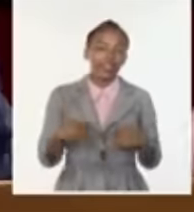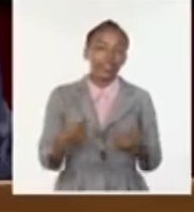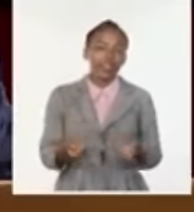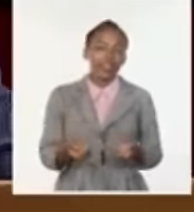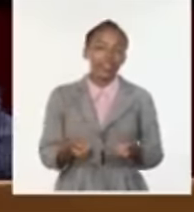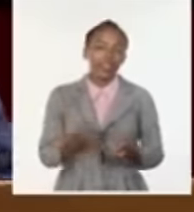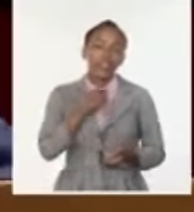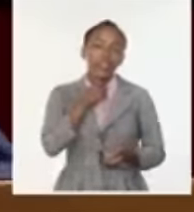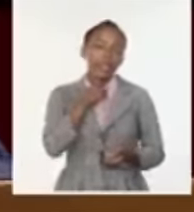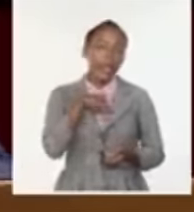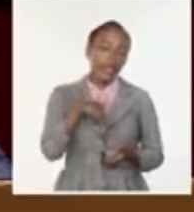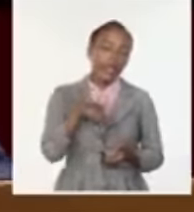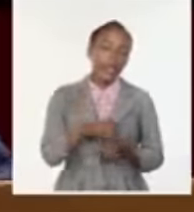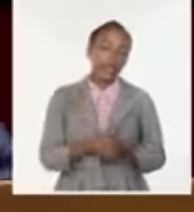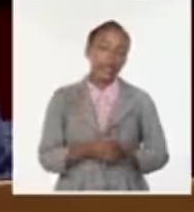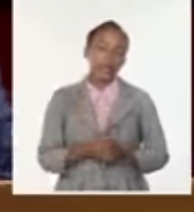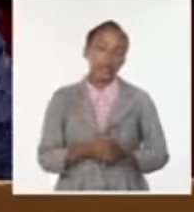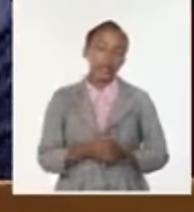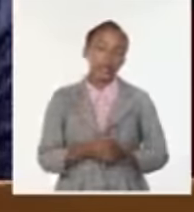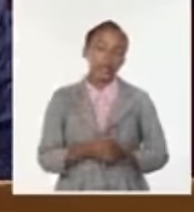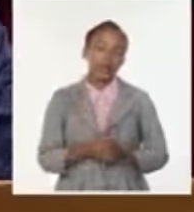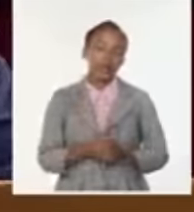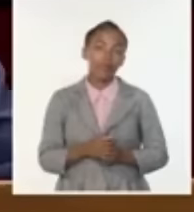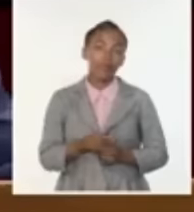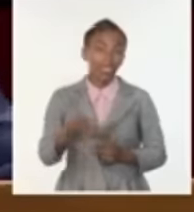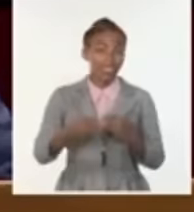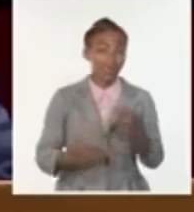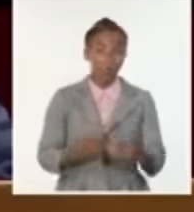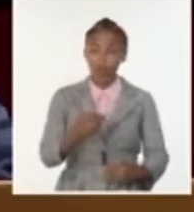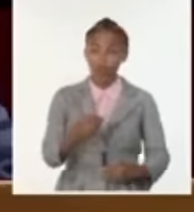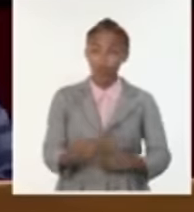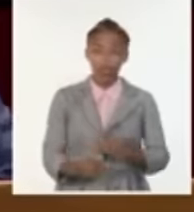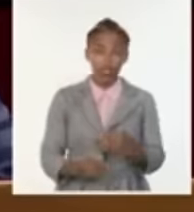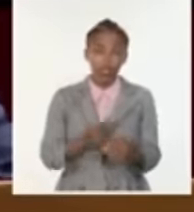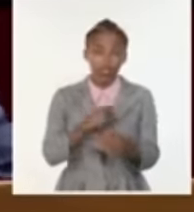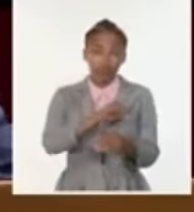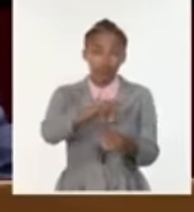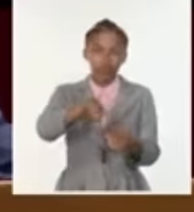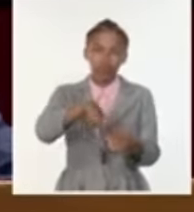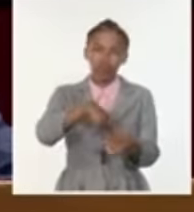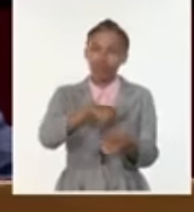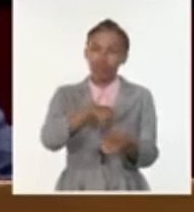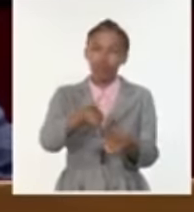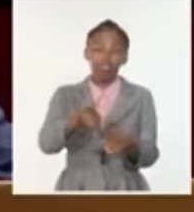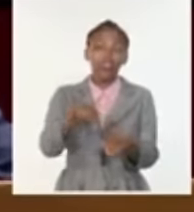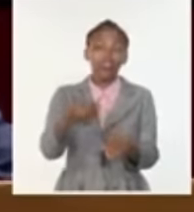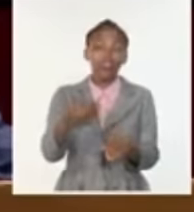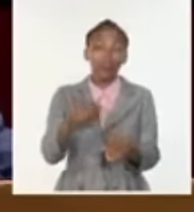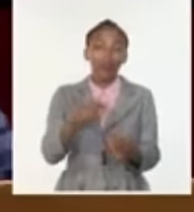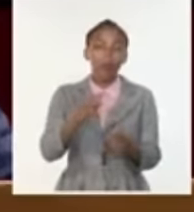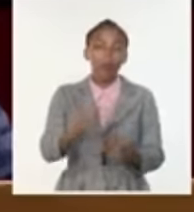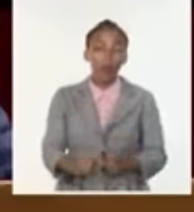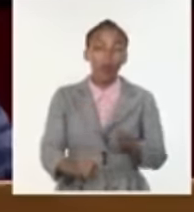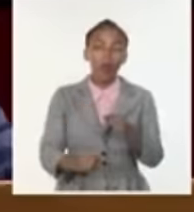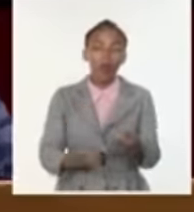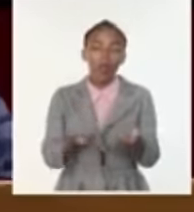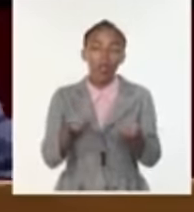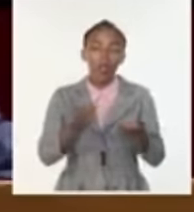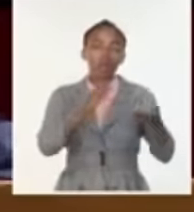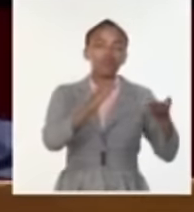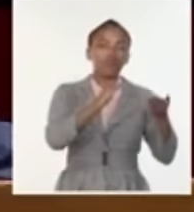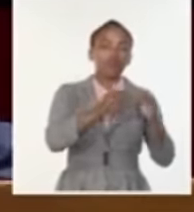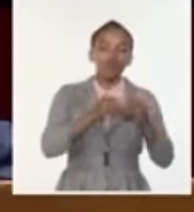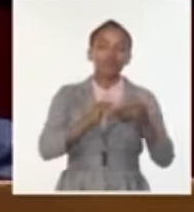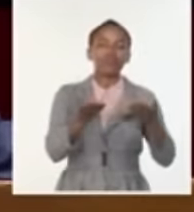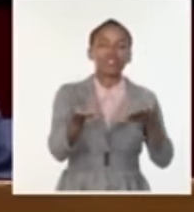y salió así de un día para otro. Este proceso que se desarrolló con consultas e intercambio